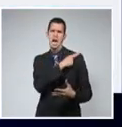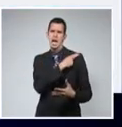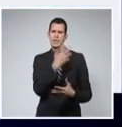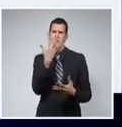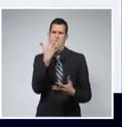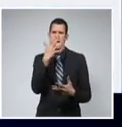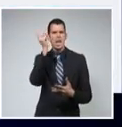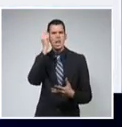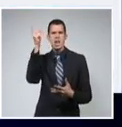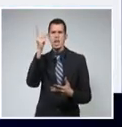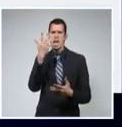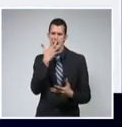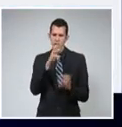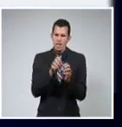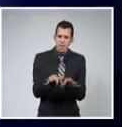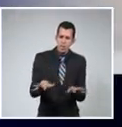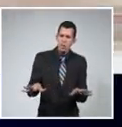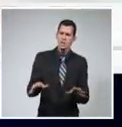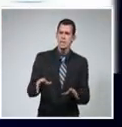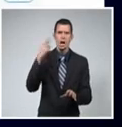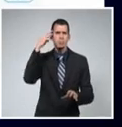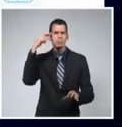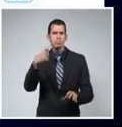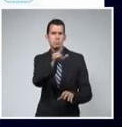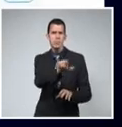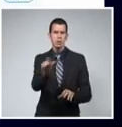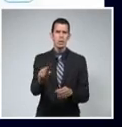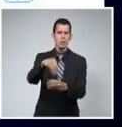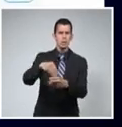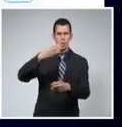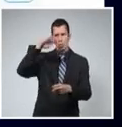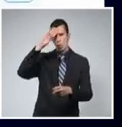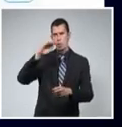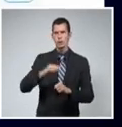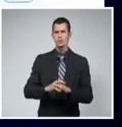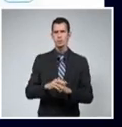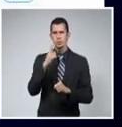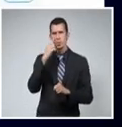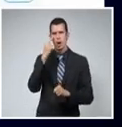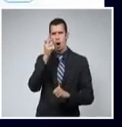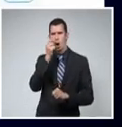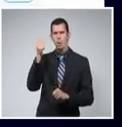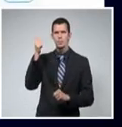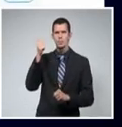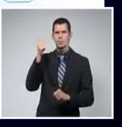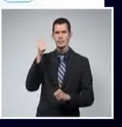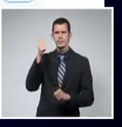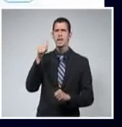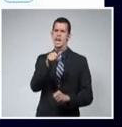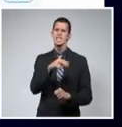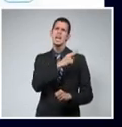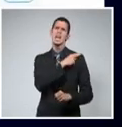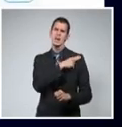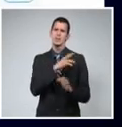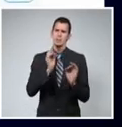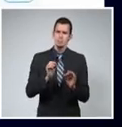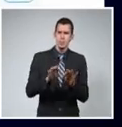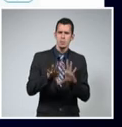está, Aimel Ríos Wong. Ahí lo ven. Como jefe del programa Cuba de la